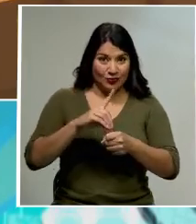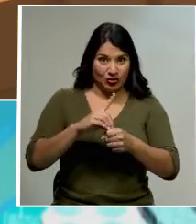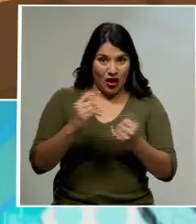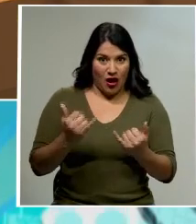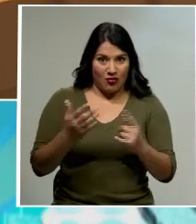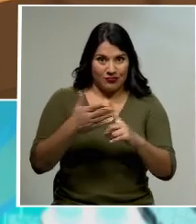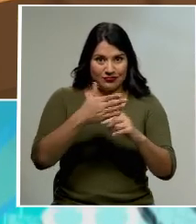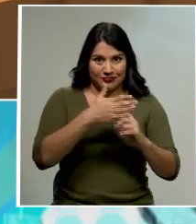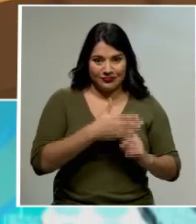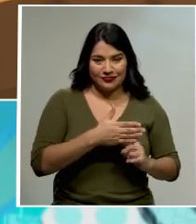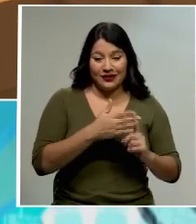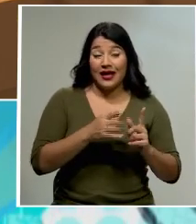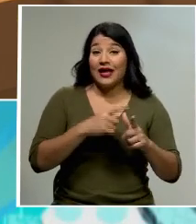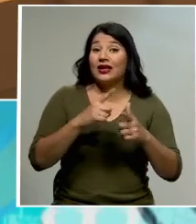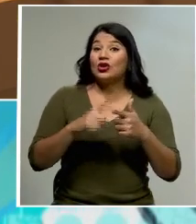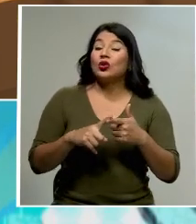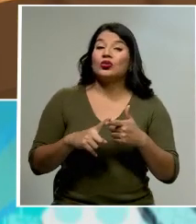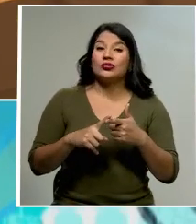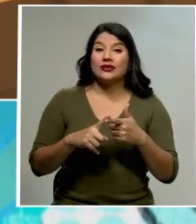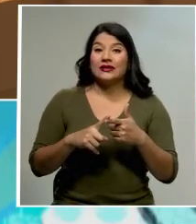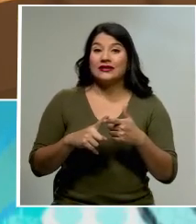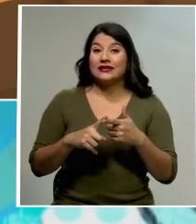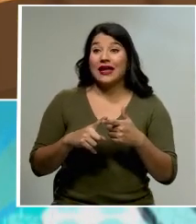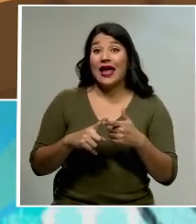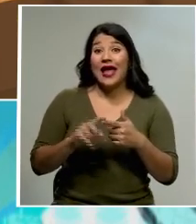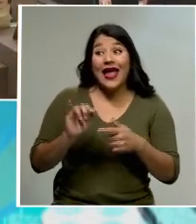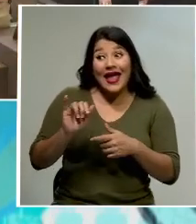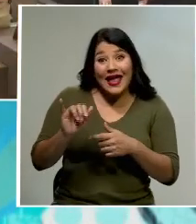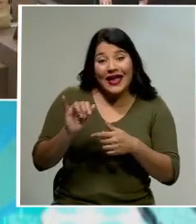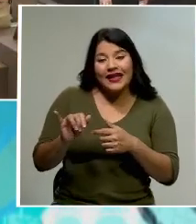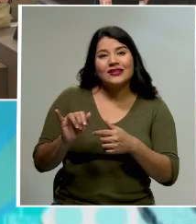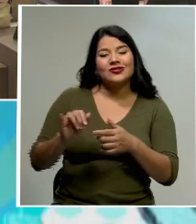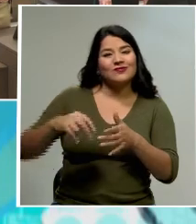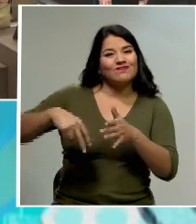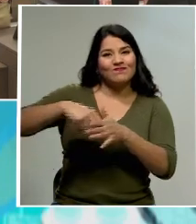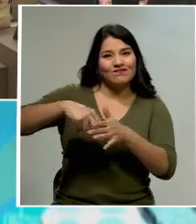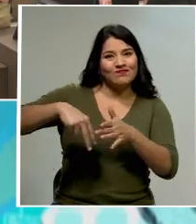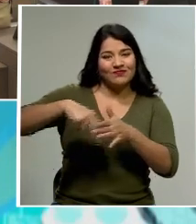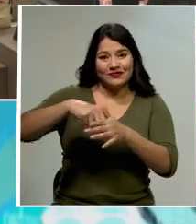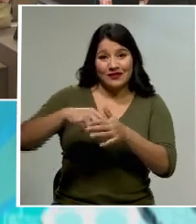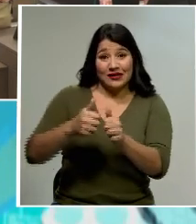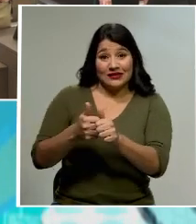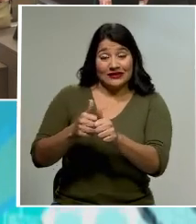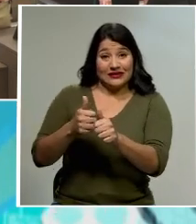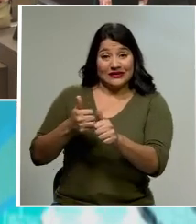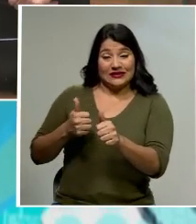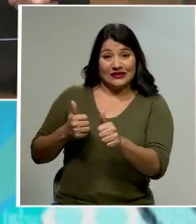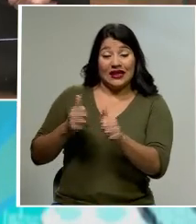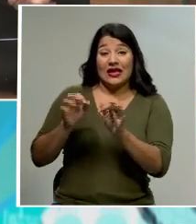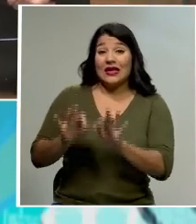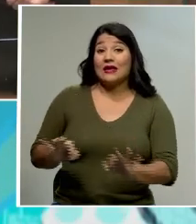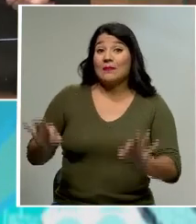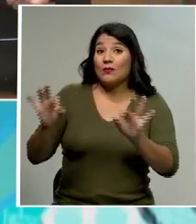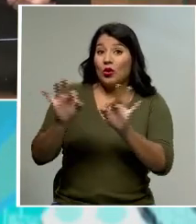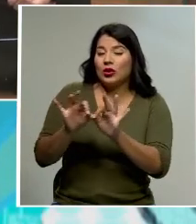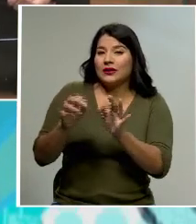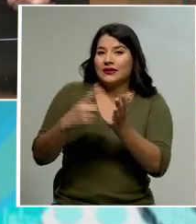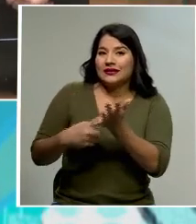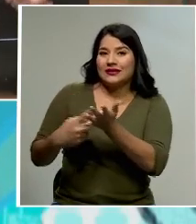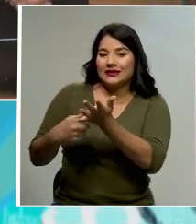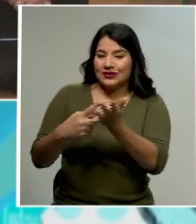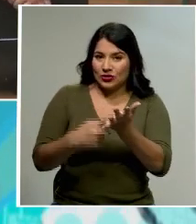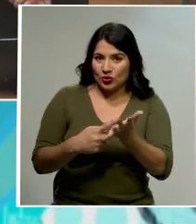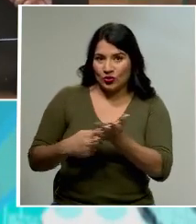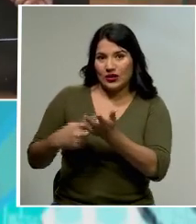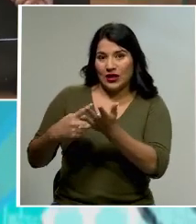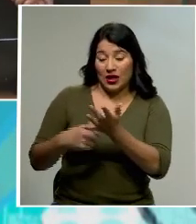y esto está de momento retrasando de importantes discusiones de lo